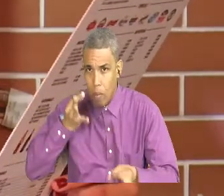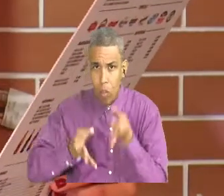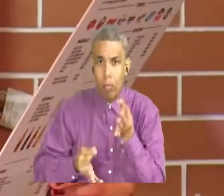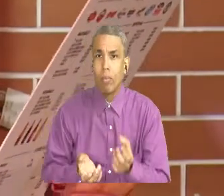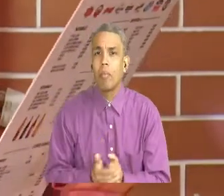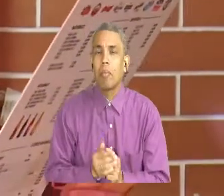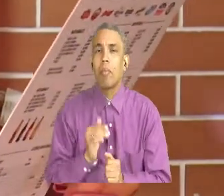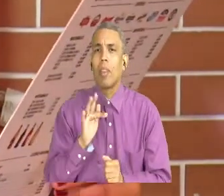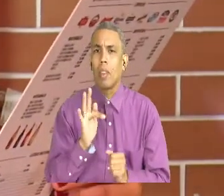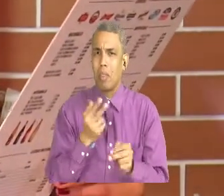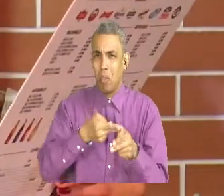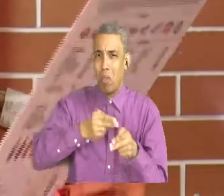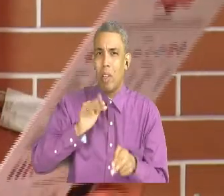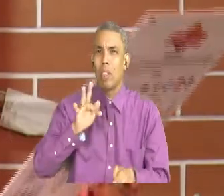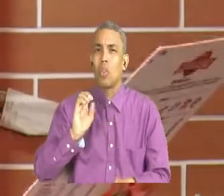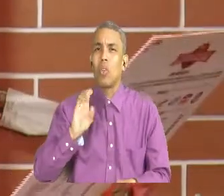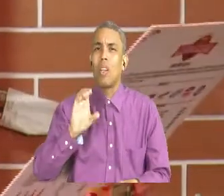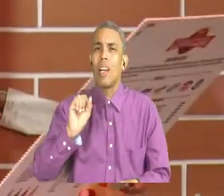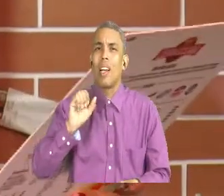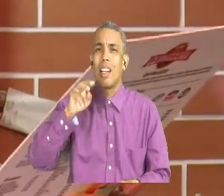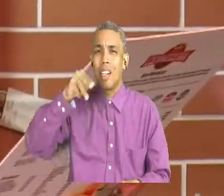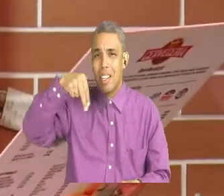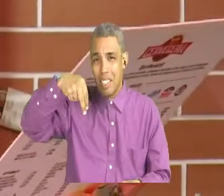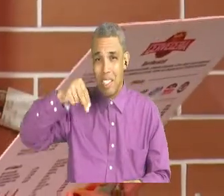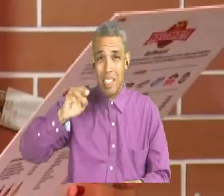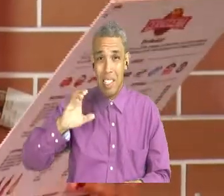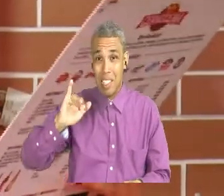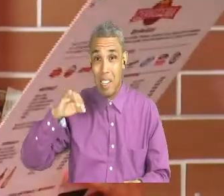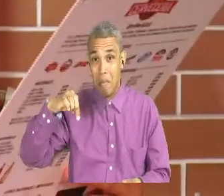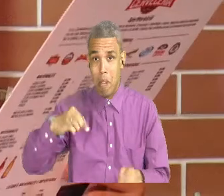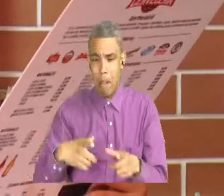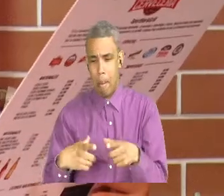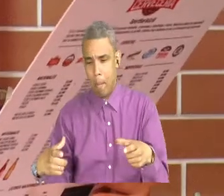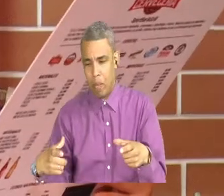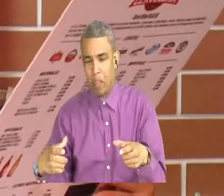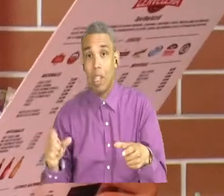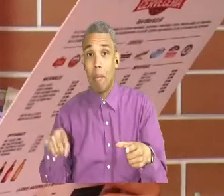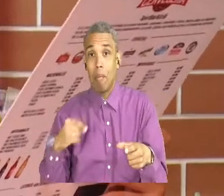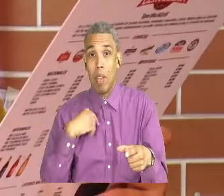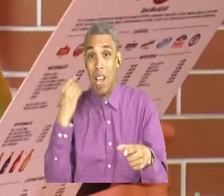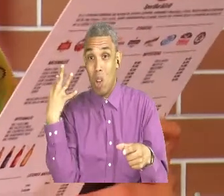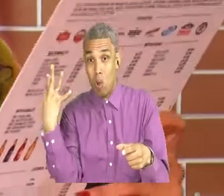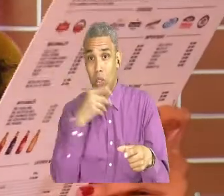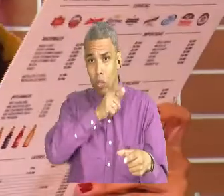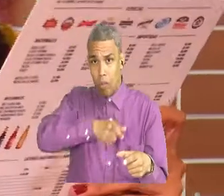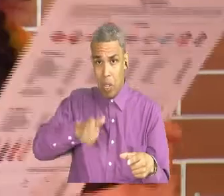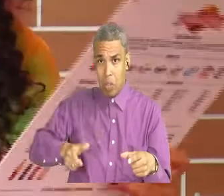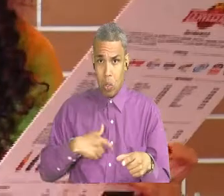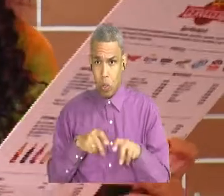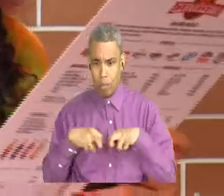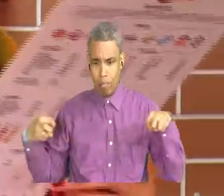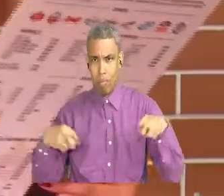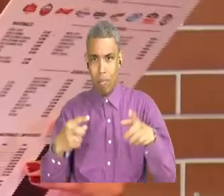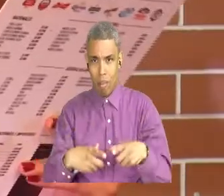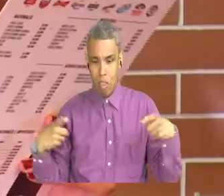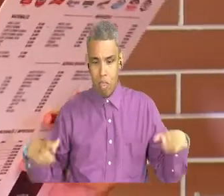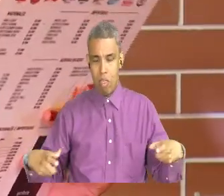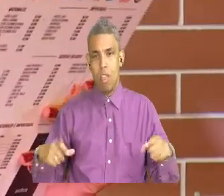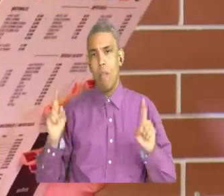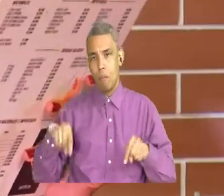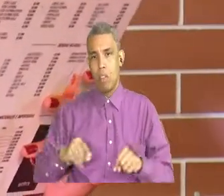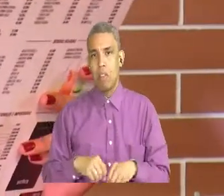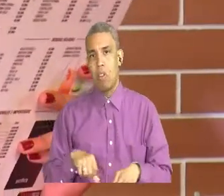2 personas, la Daytona, que se recomienda para 4 personas, la Indianapolis, que se recomienda para 6